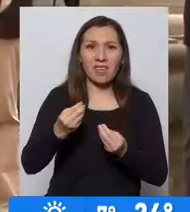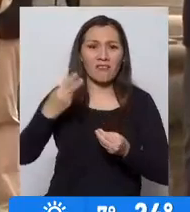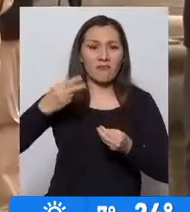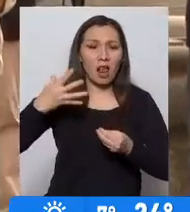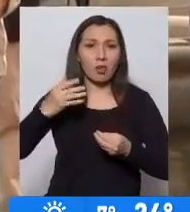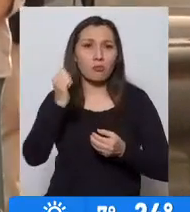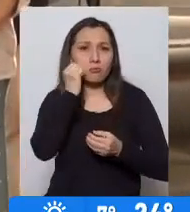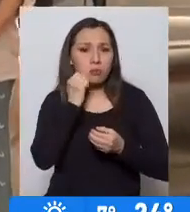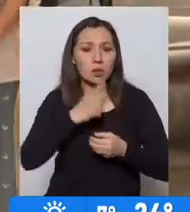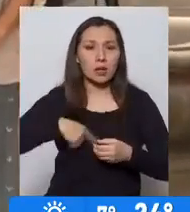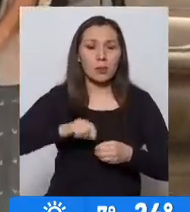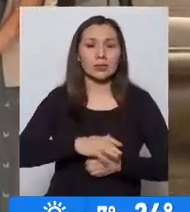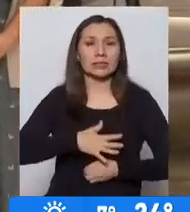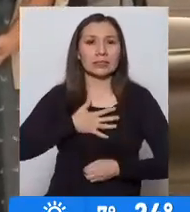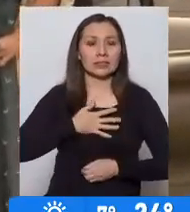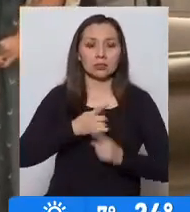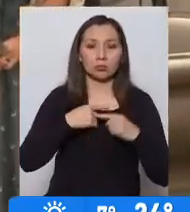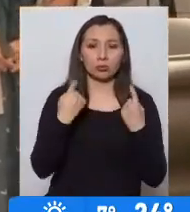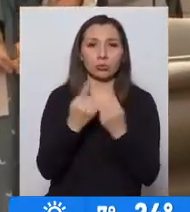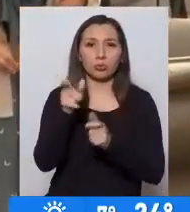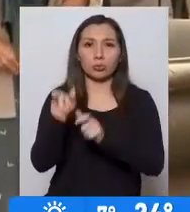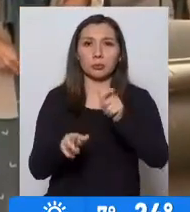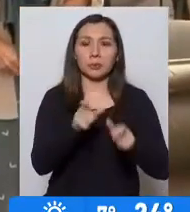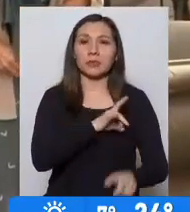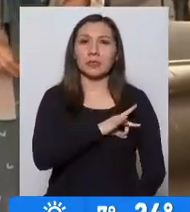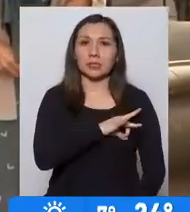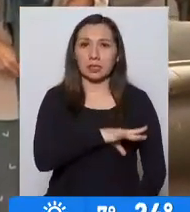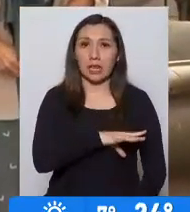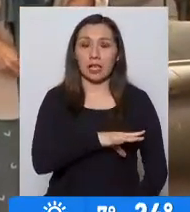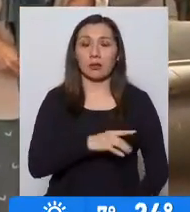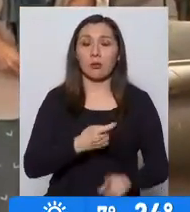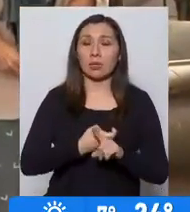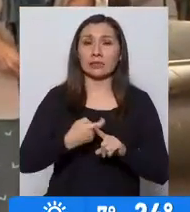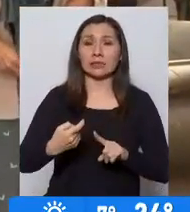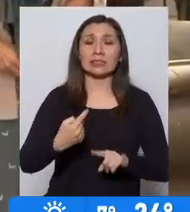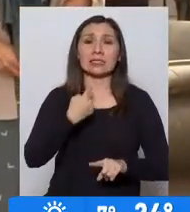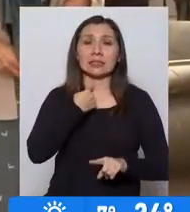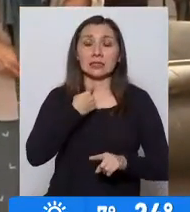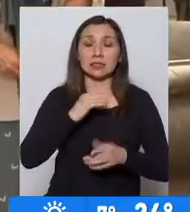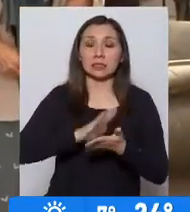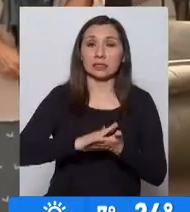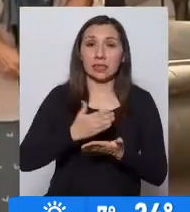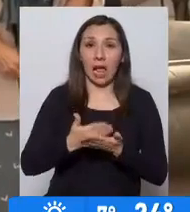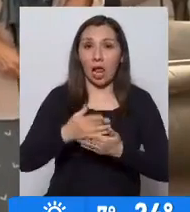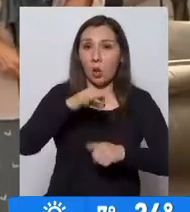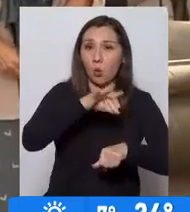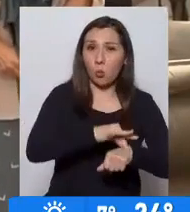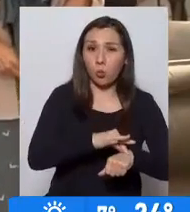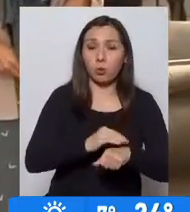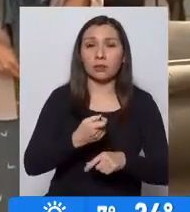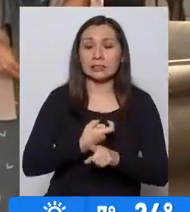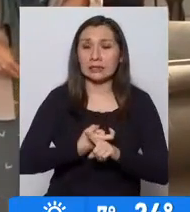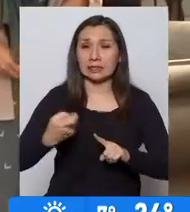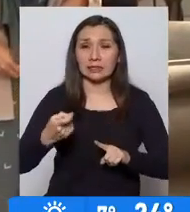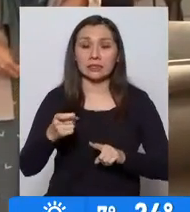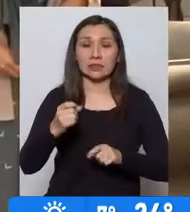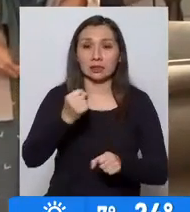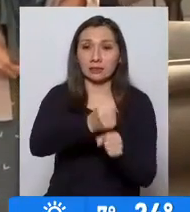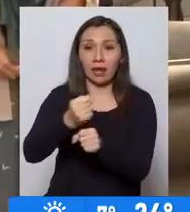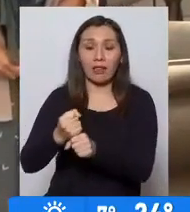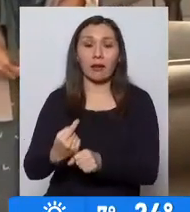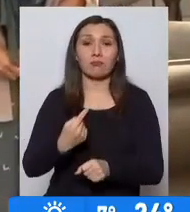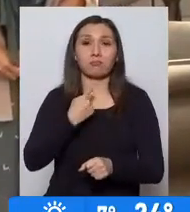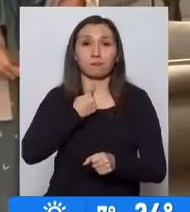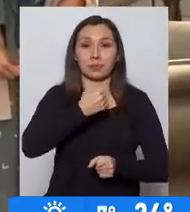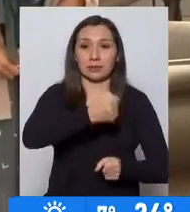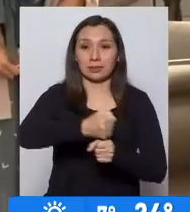queridos y sentidos por todos los chilenos. Amenazan nuestra salud, amenazan los empleos de